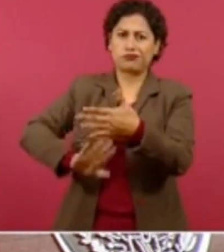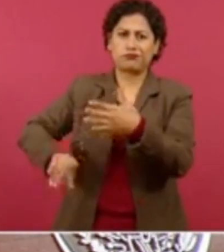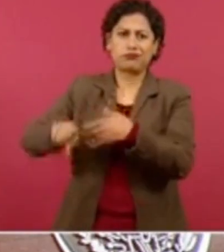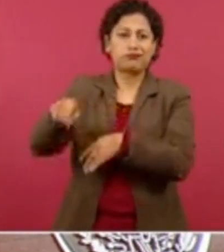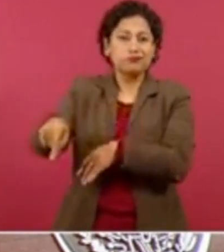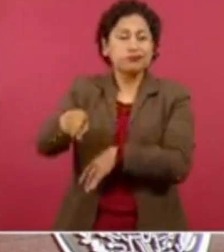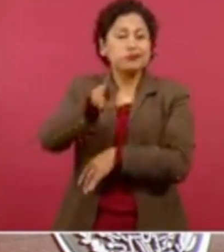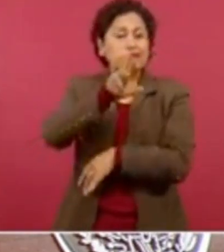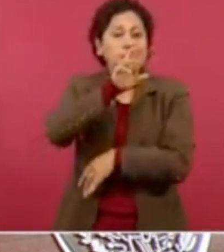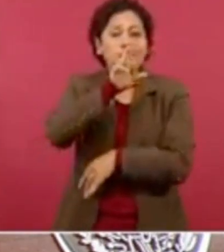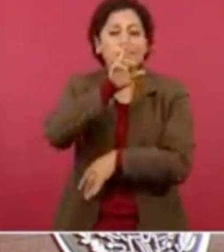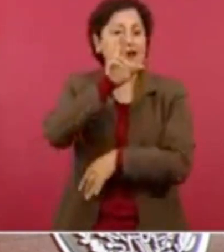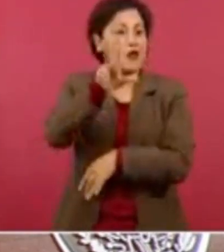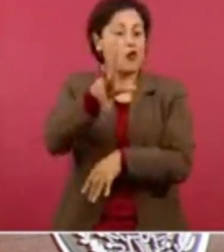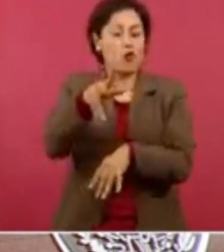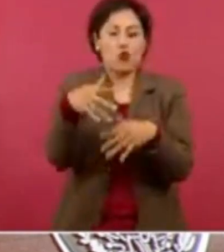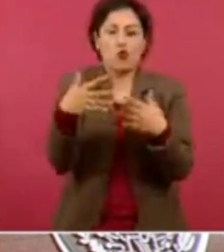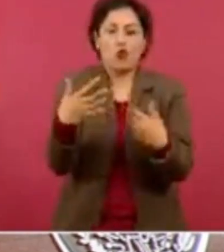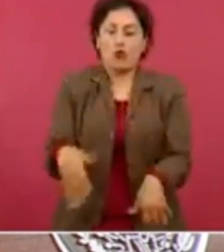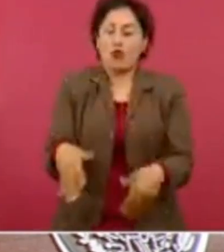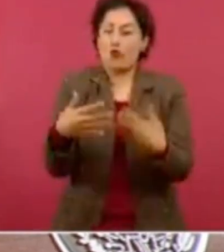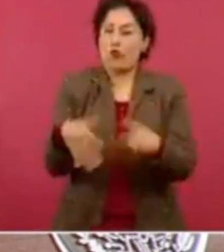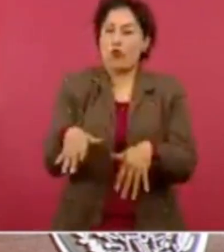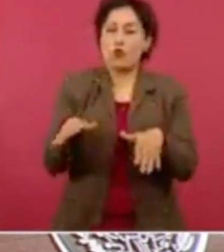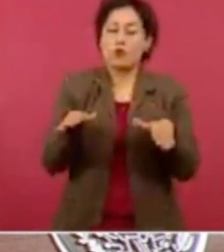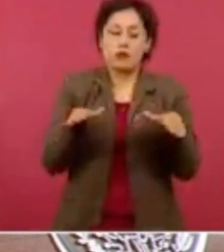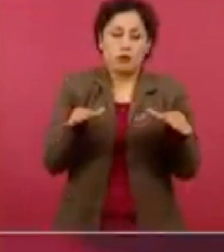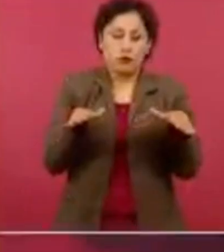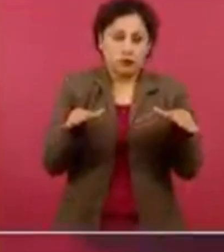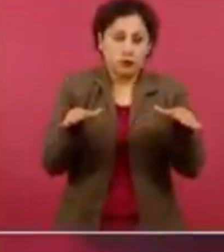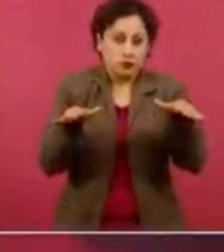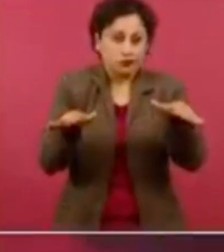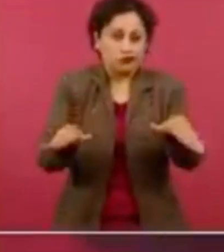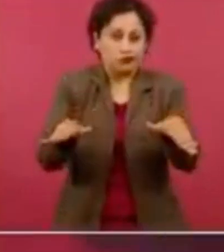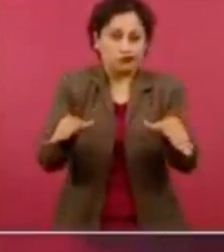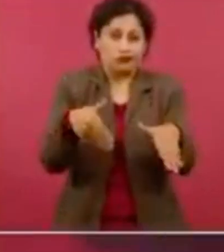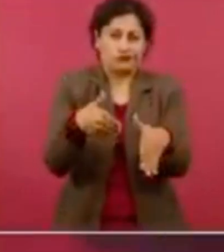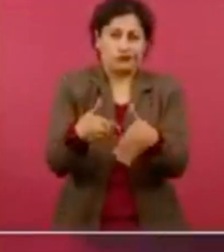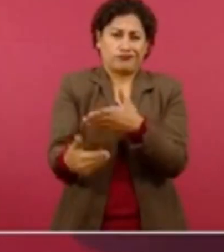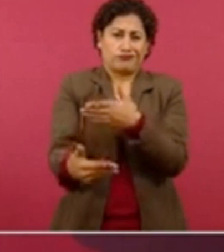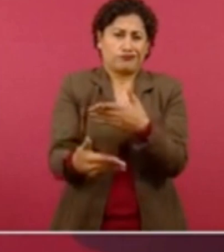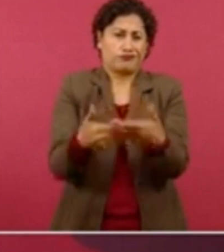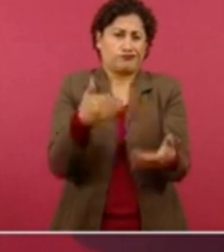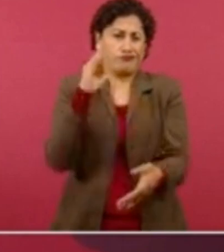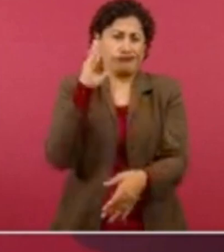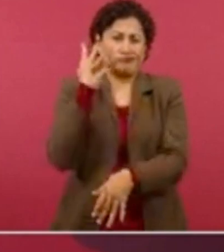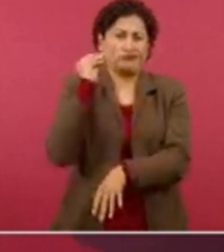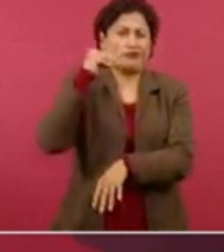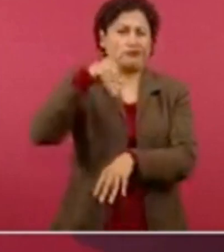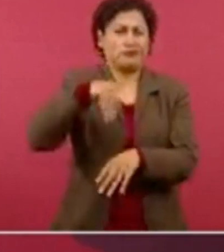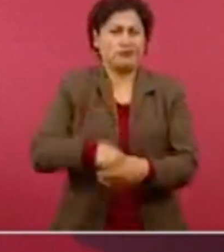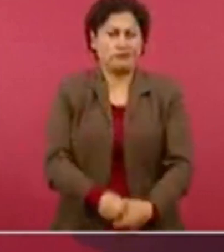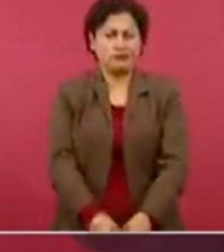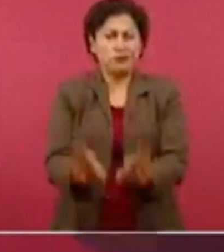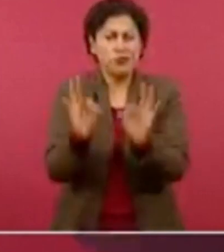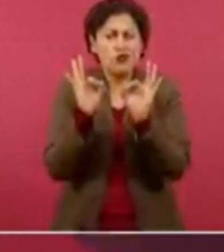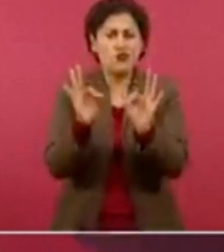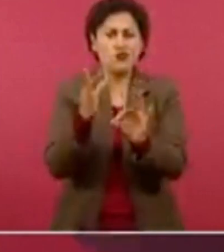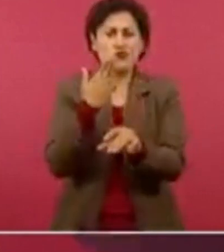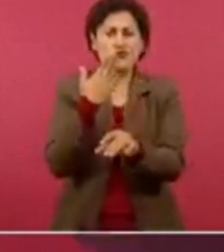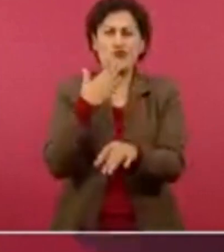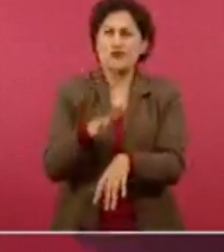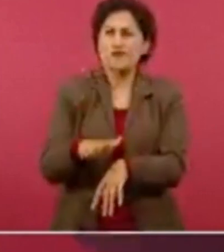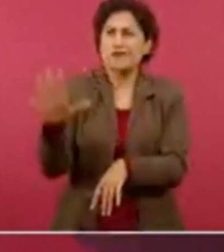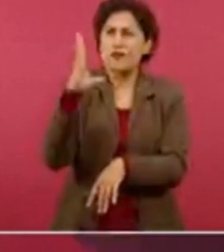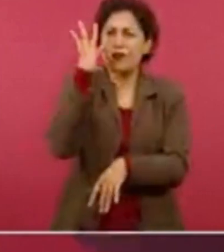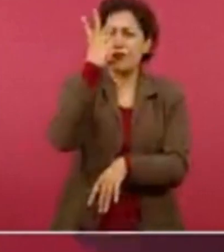de los aeropuertos más modernos, bien hechos, de buen gusto.